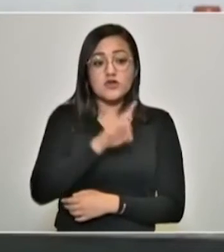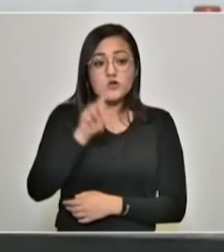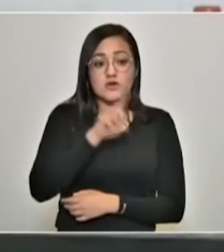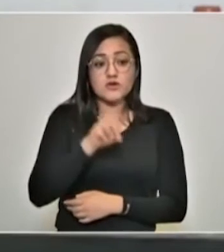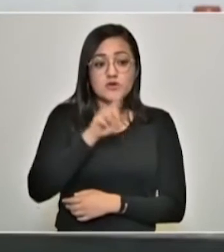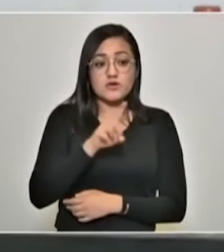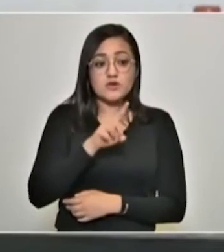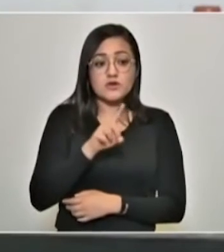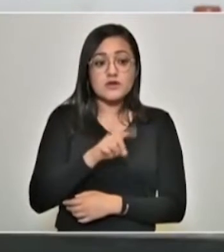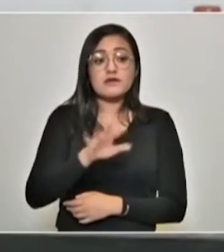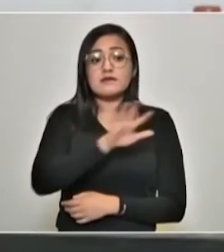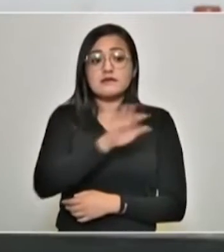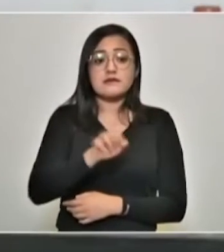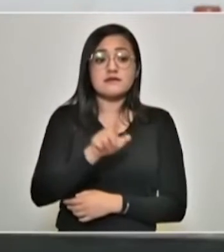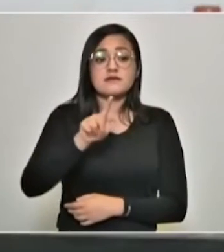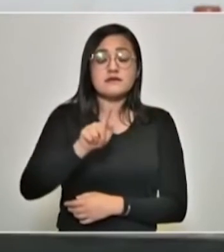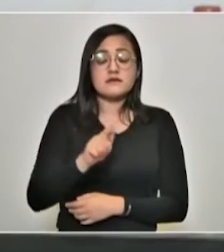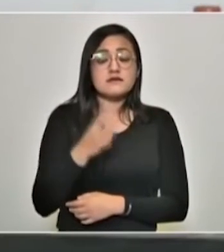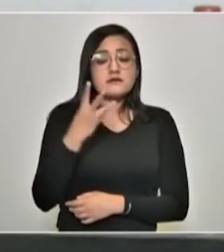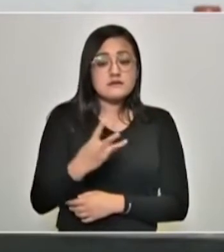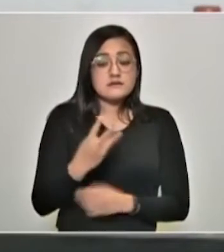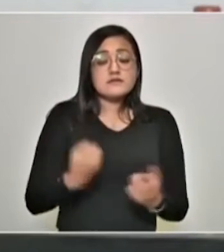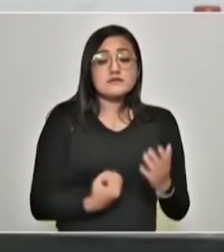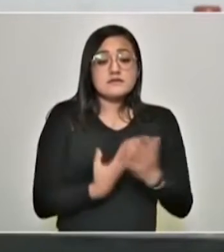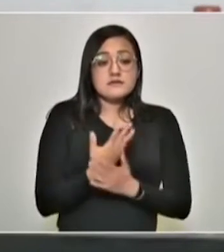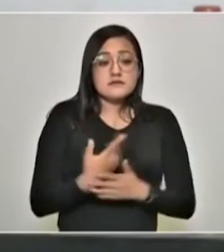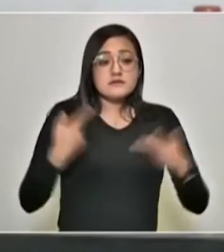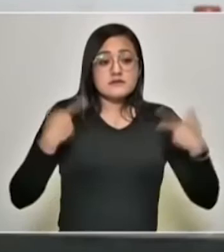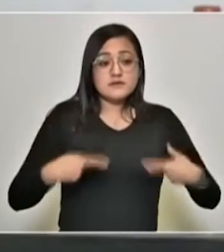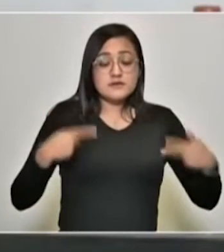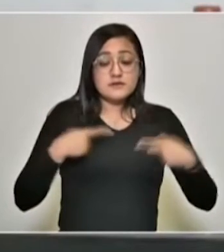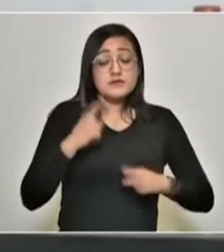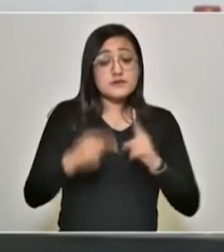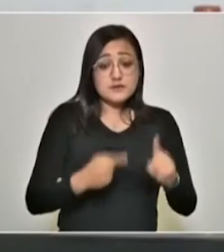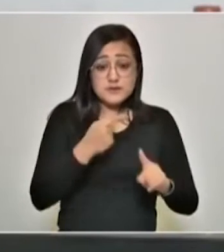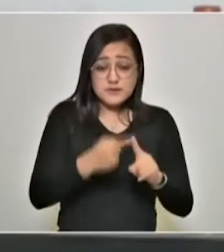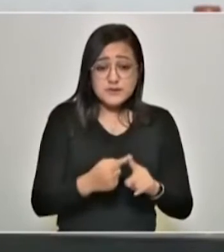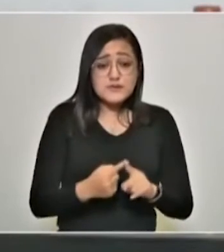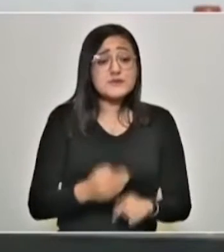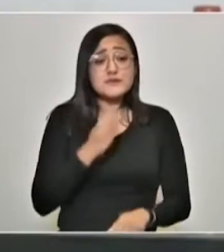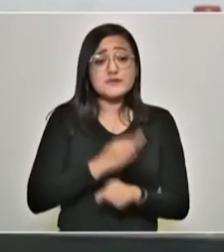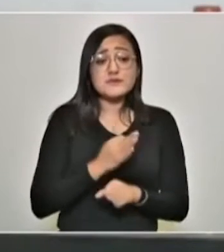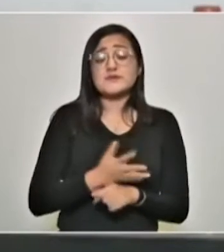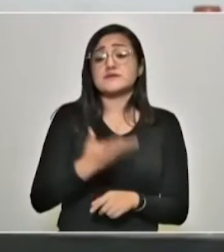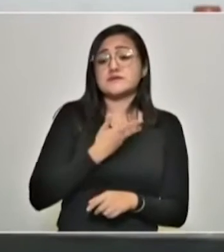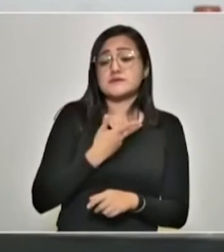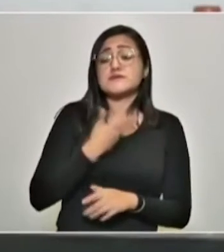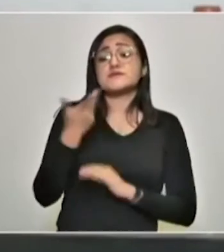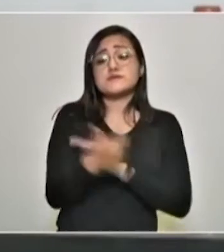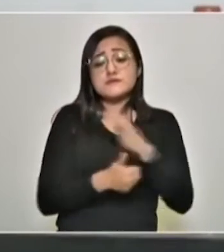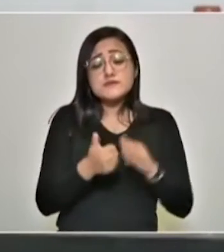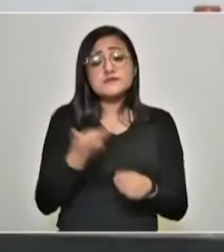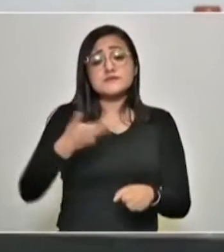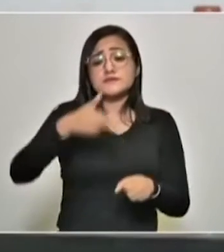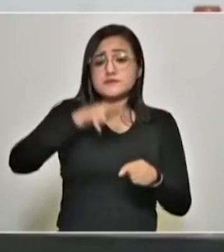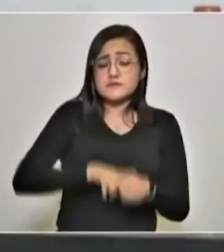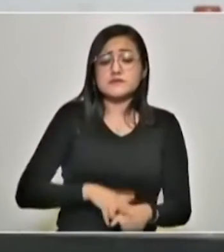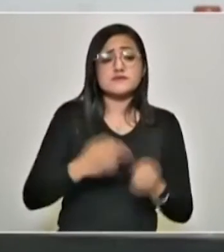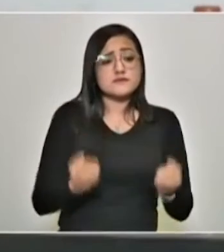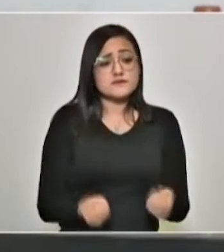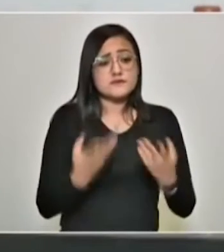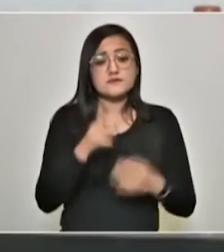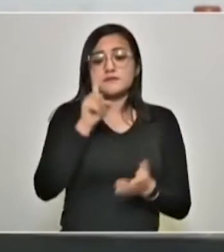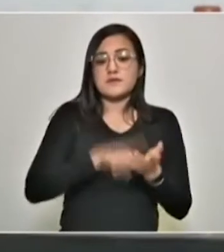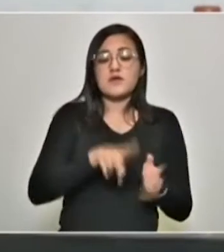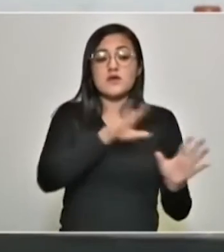ayer por la noche, 573 casos nuevos más. Tenemos casos activos, incluyendo ambulatorios y